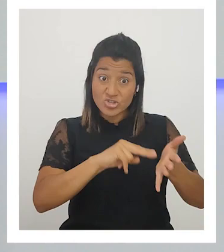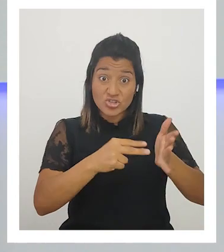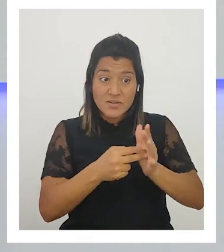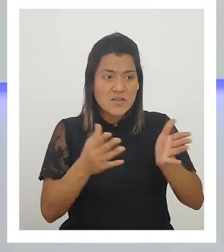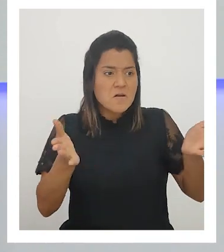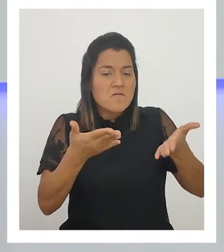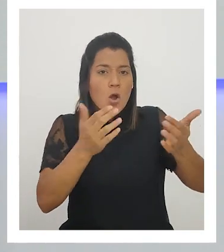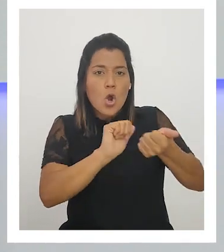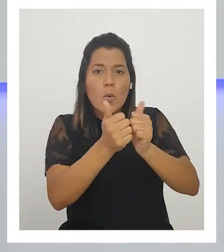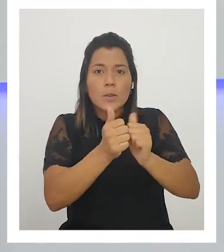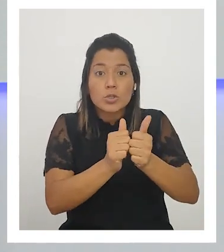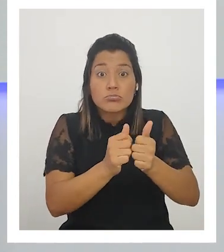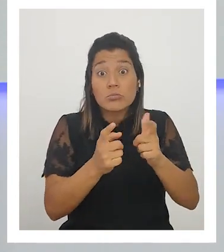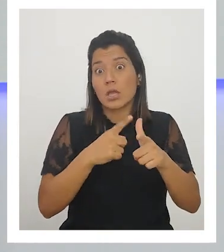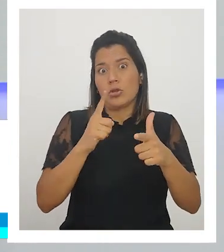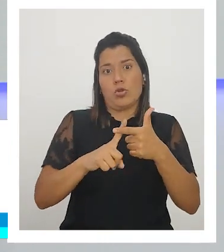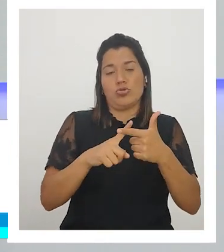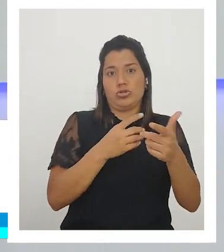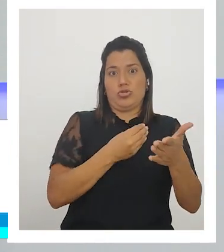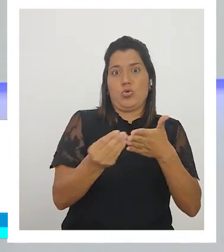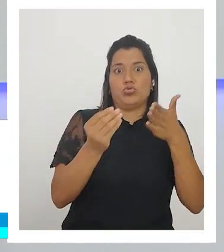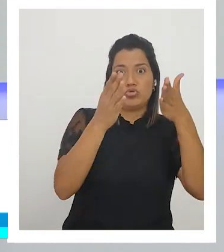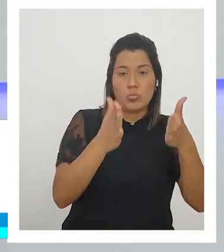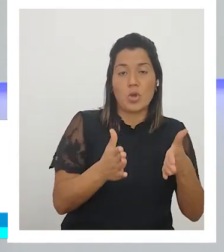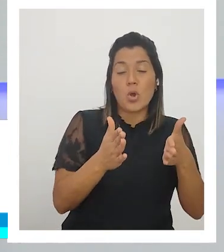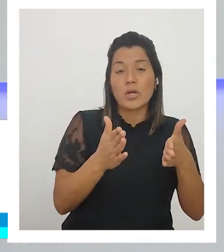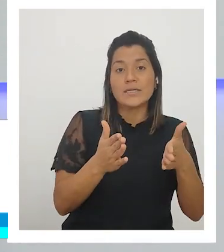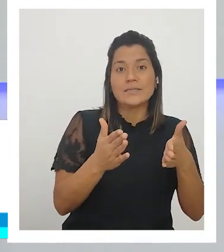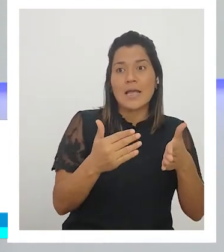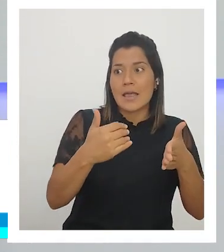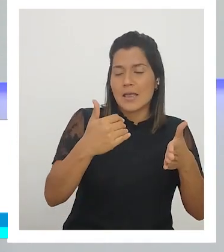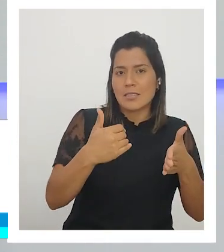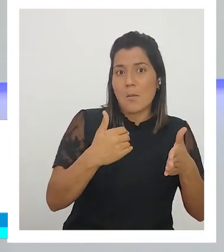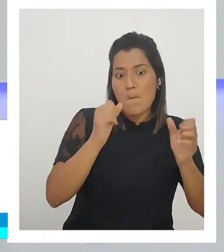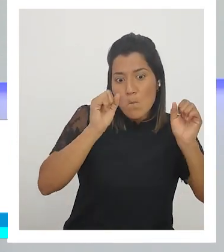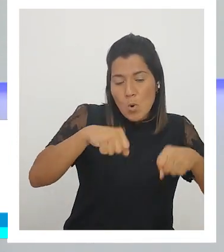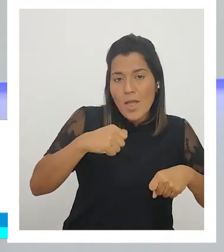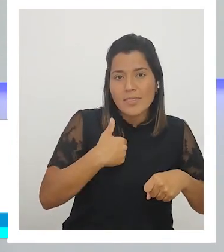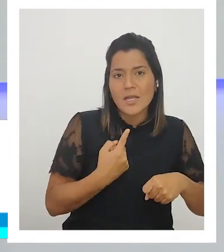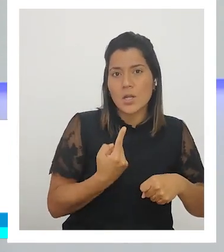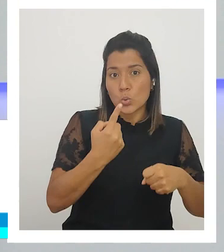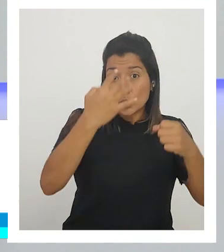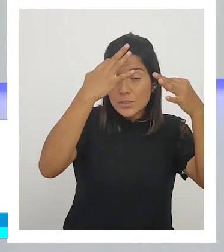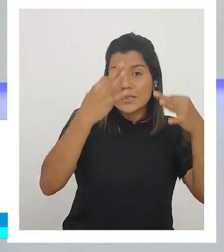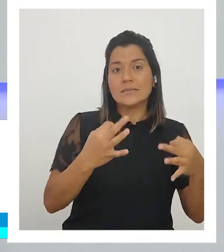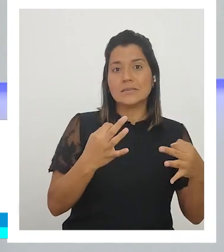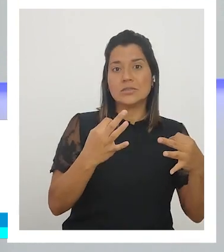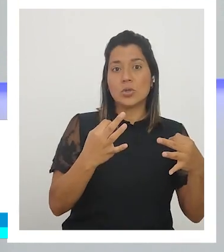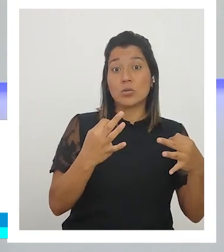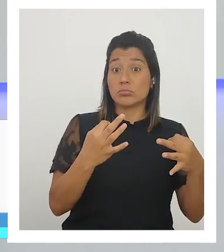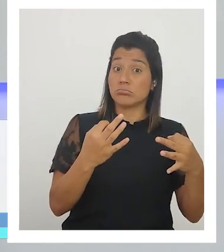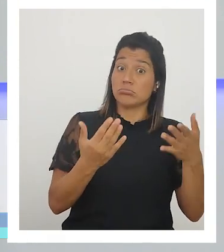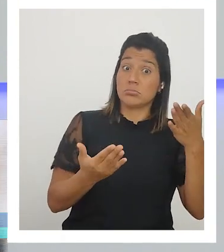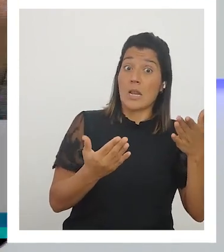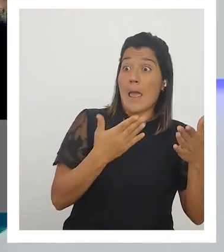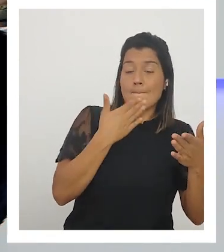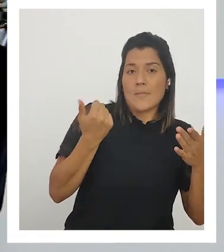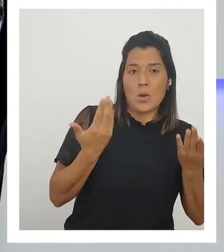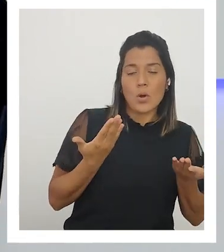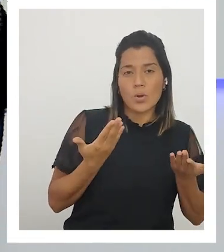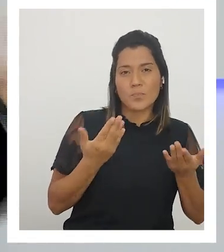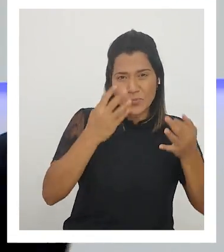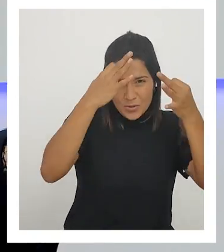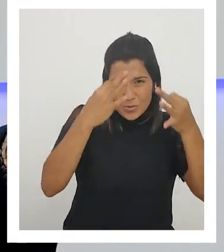que los consumidores tengan o tomen una decisión que puede ser la mejor que pueden tomar, que es una